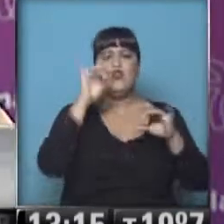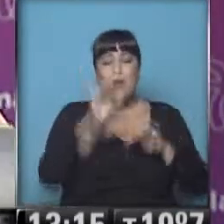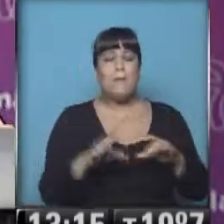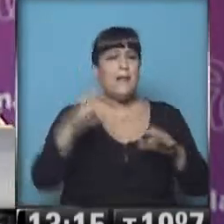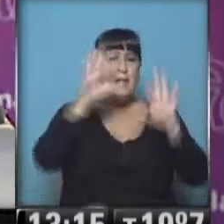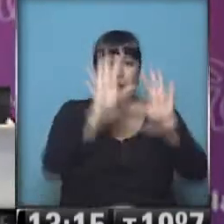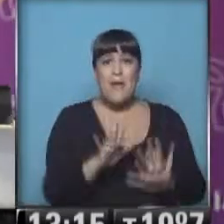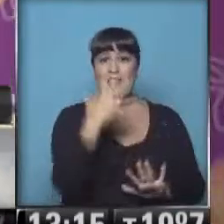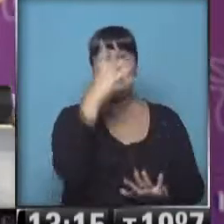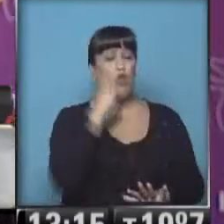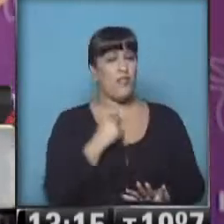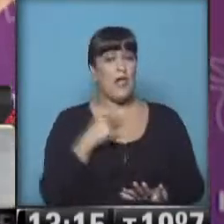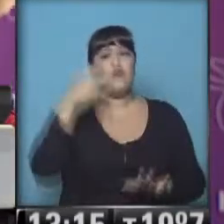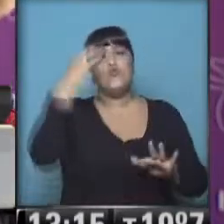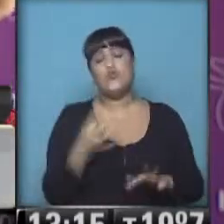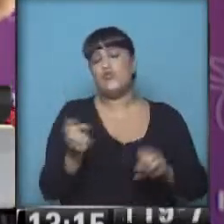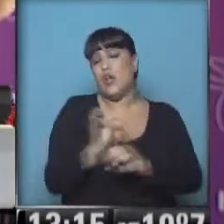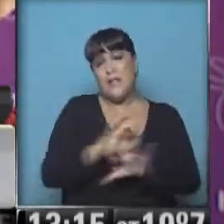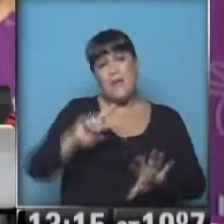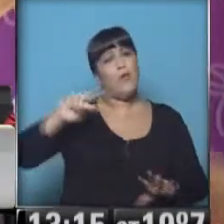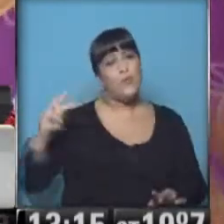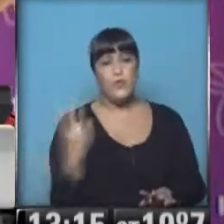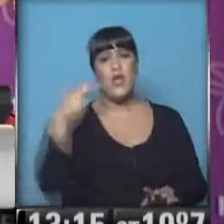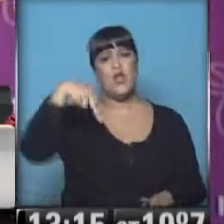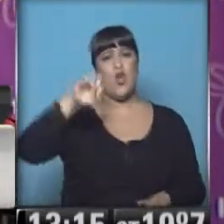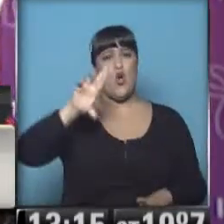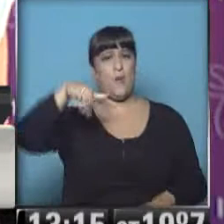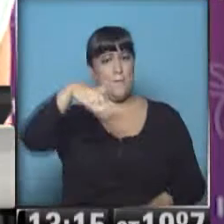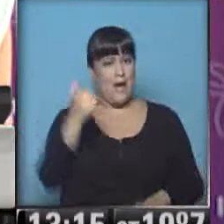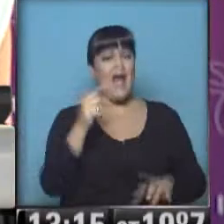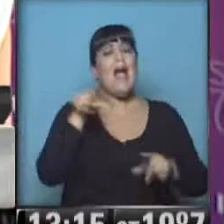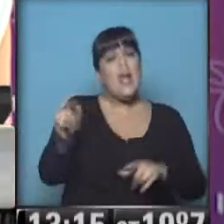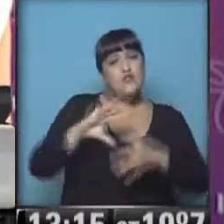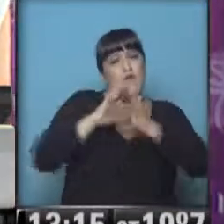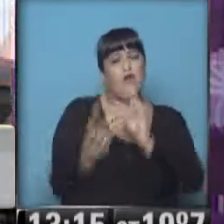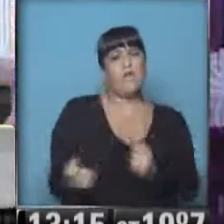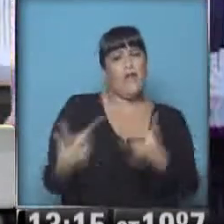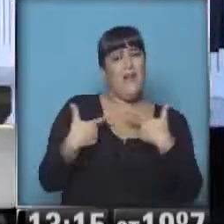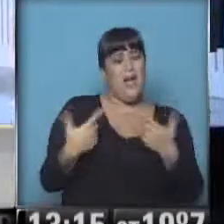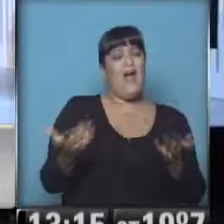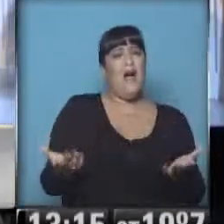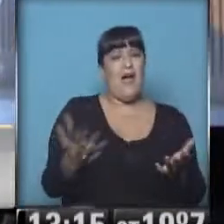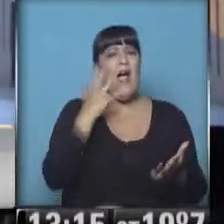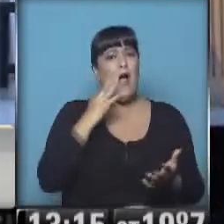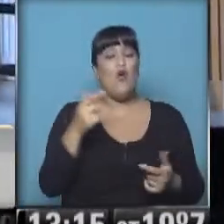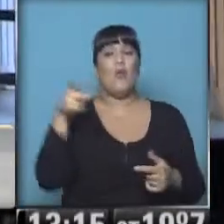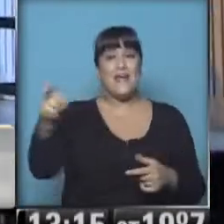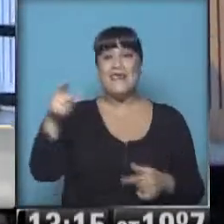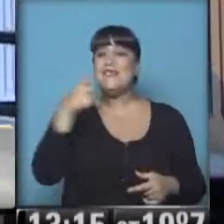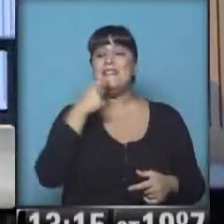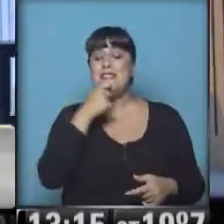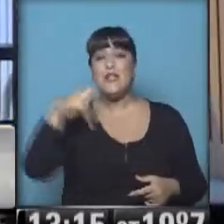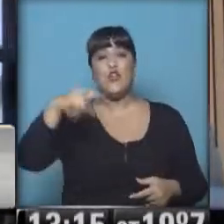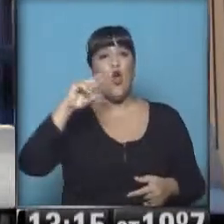tuvimos la desgracia de perder a normita y esto es un legado de amor de norma porque ella vio que me llamaran a mí si ella estaba